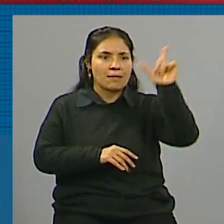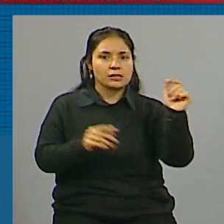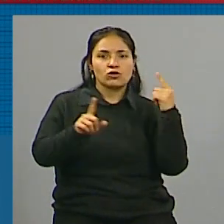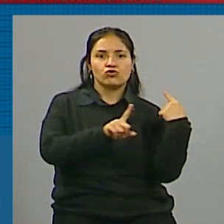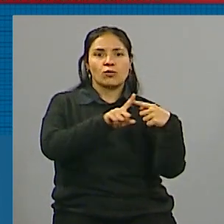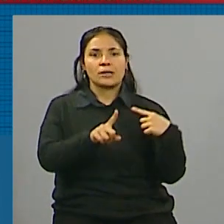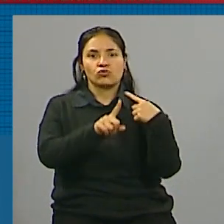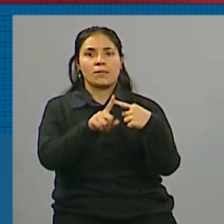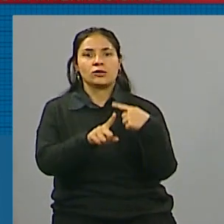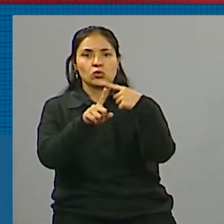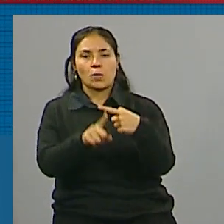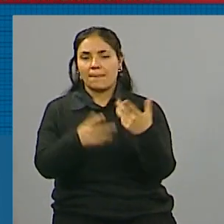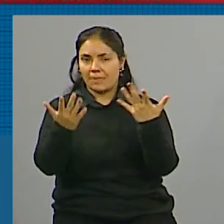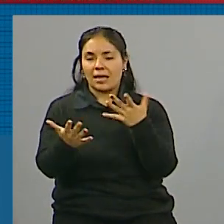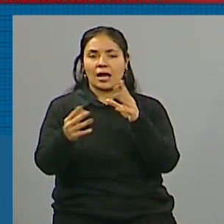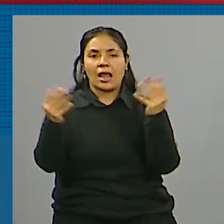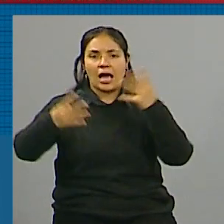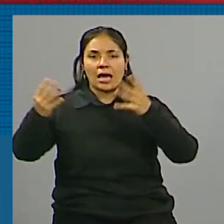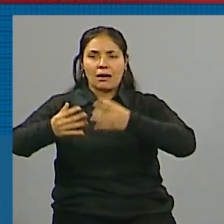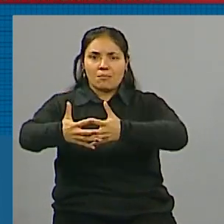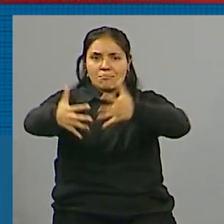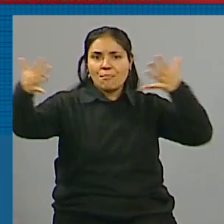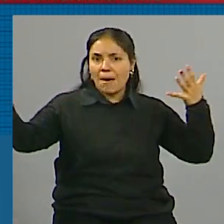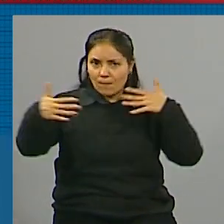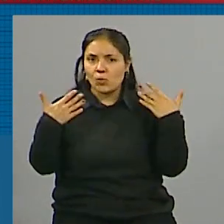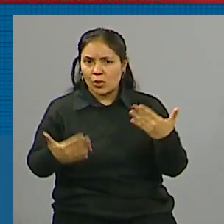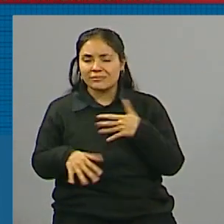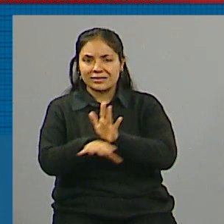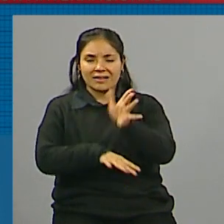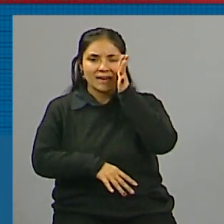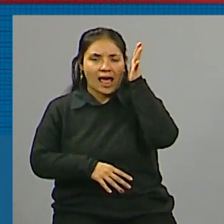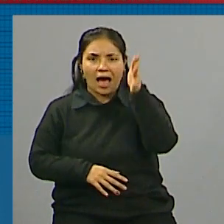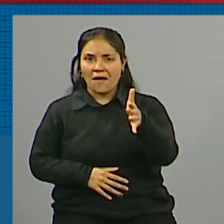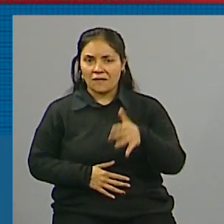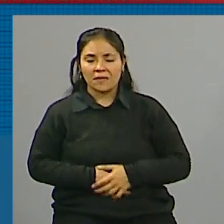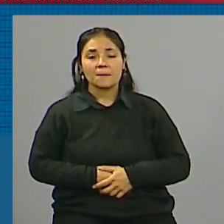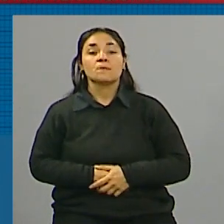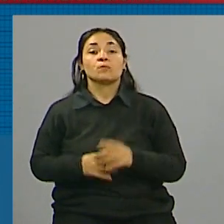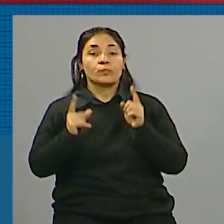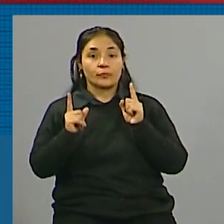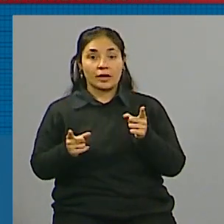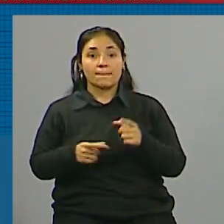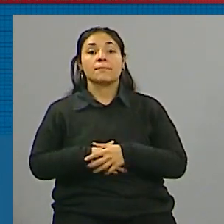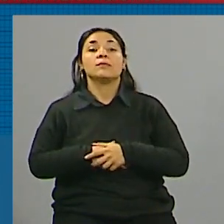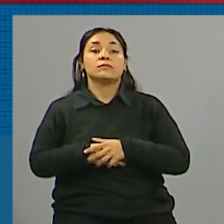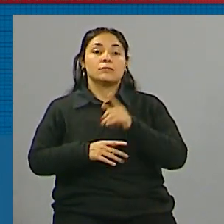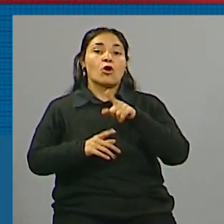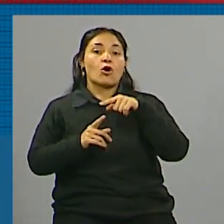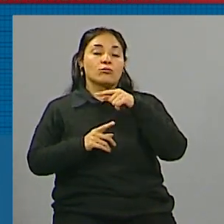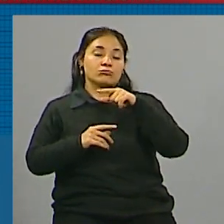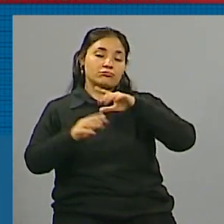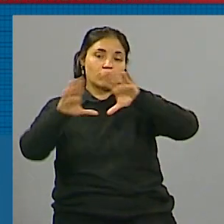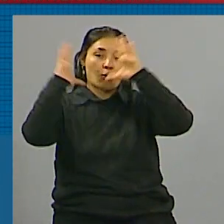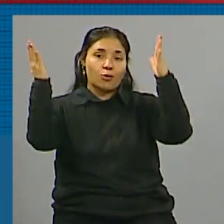de diálogo, esto desdibujado o mal llevado también puede llegar a agravarse aún más. Y también entender que hay otros conflictos en el